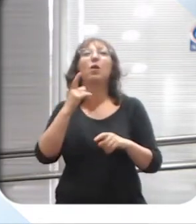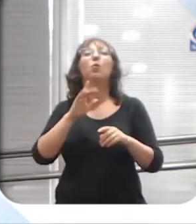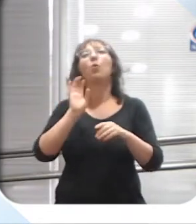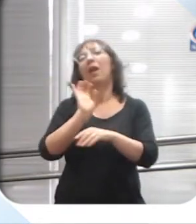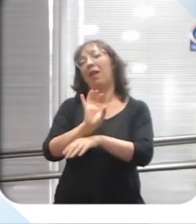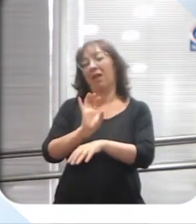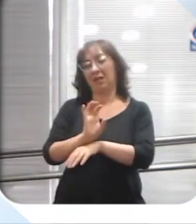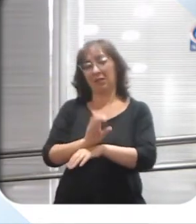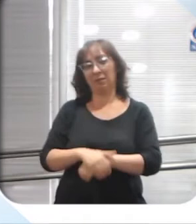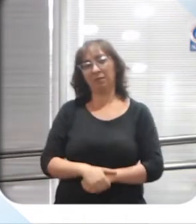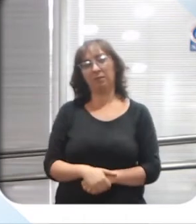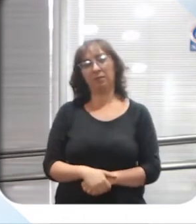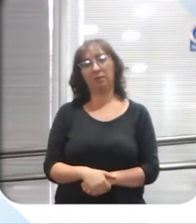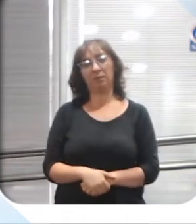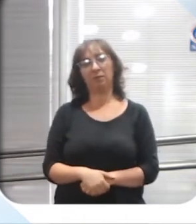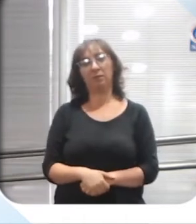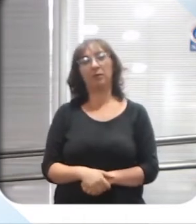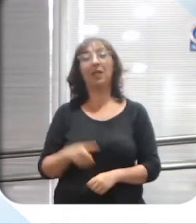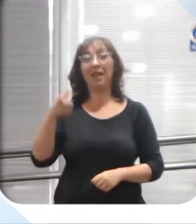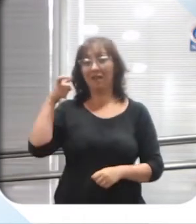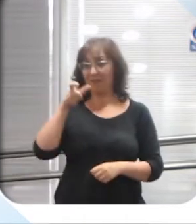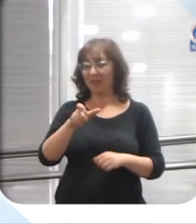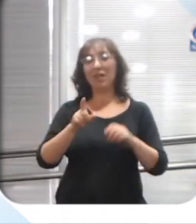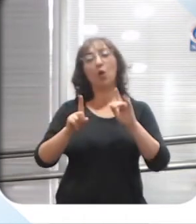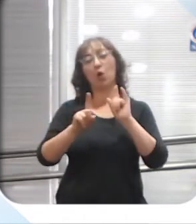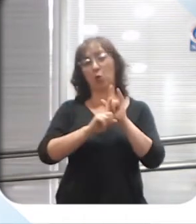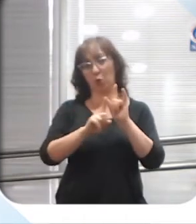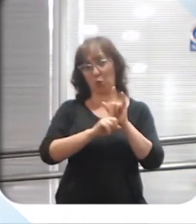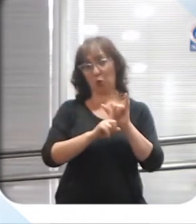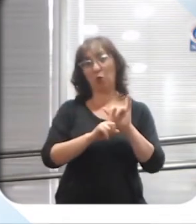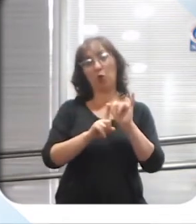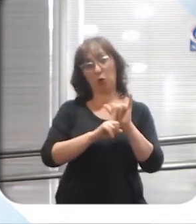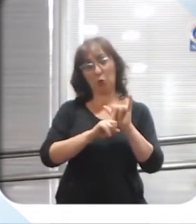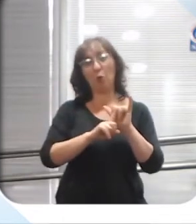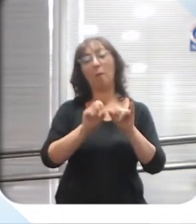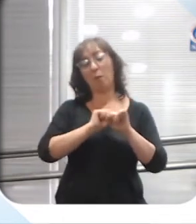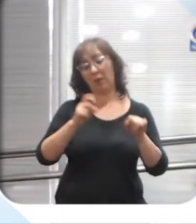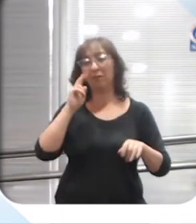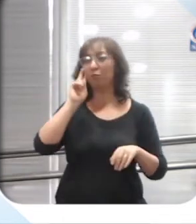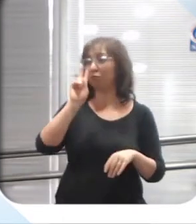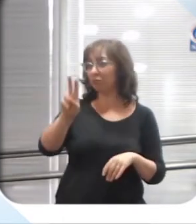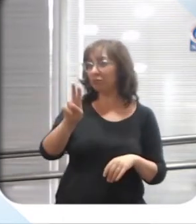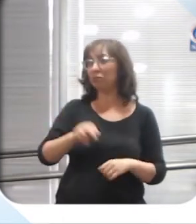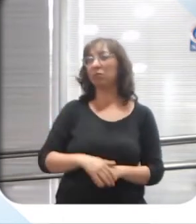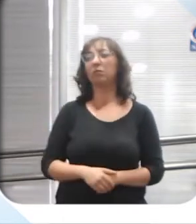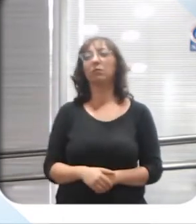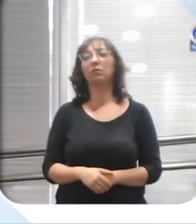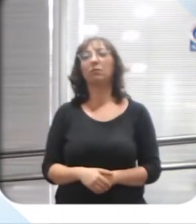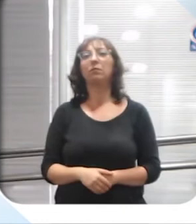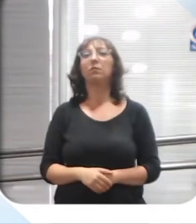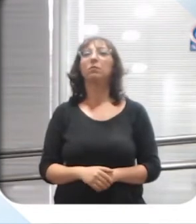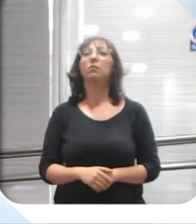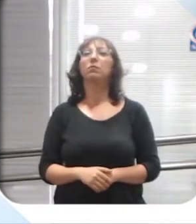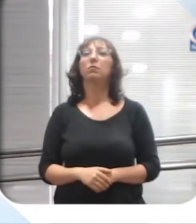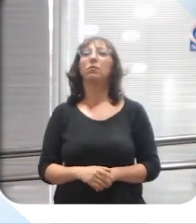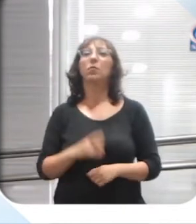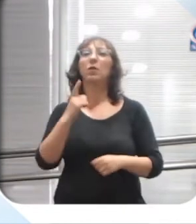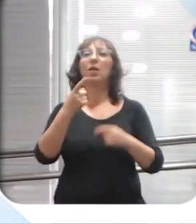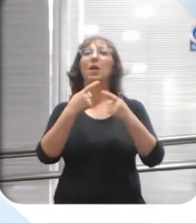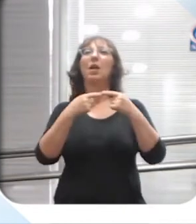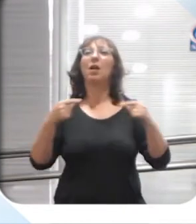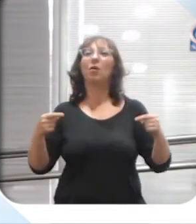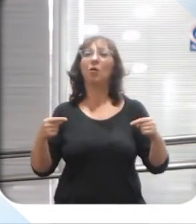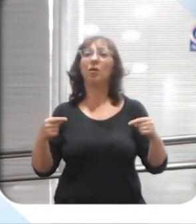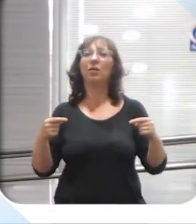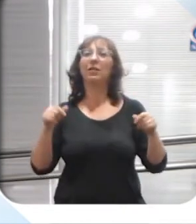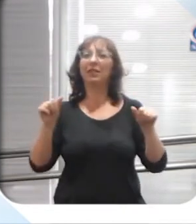por así decirlo. Los videos están en YouTube, que se pueden utilizar, y también una de las cosas que